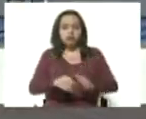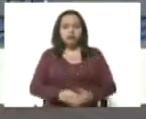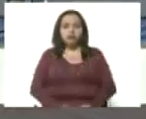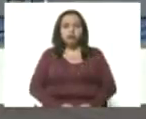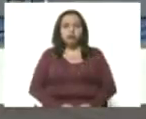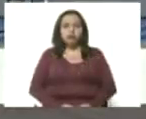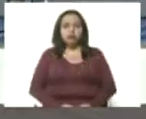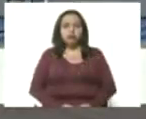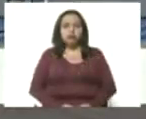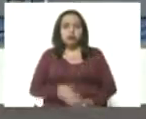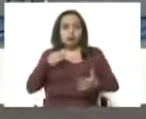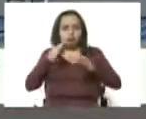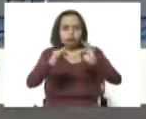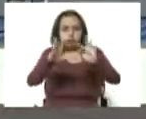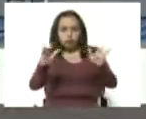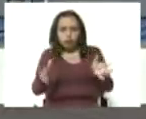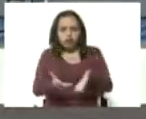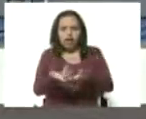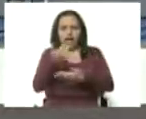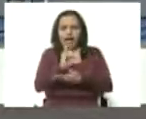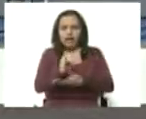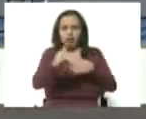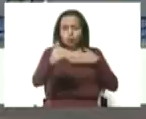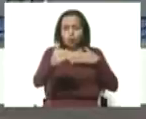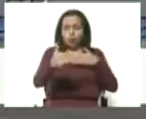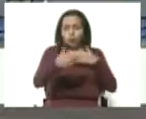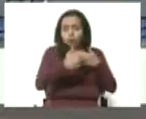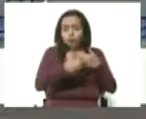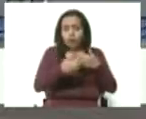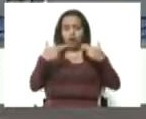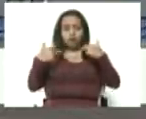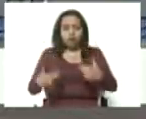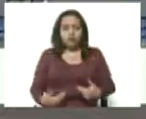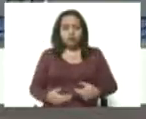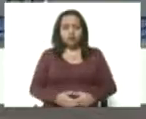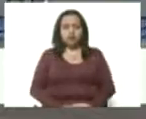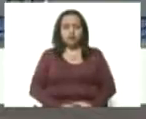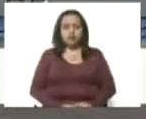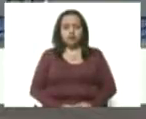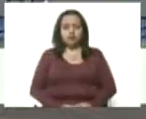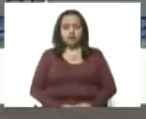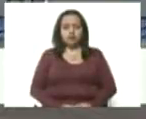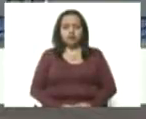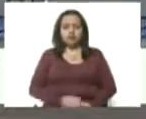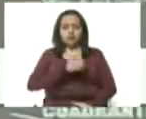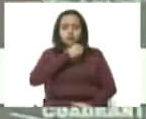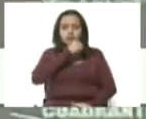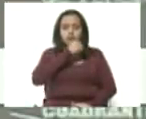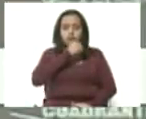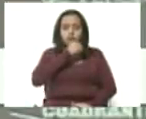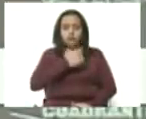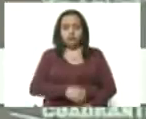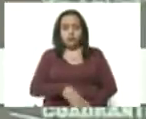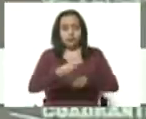una pandemia mundial que azota a la humanidad, para reconocer,